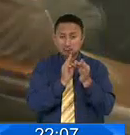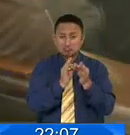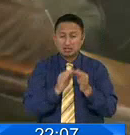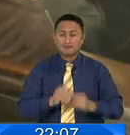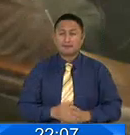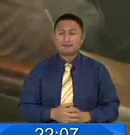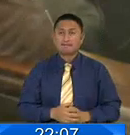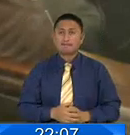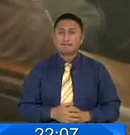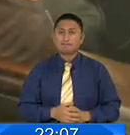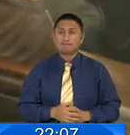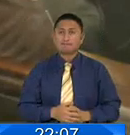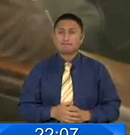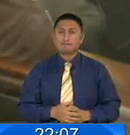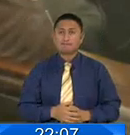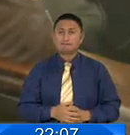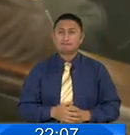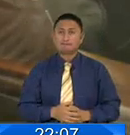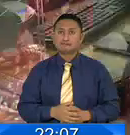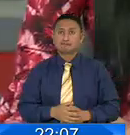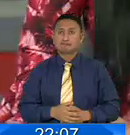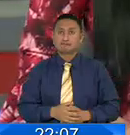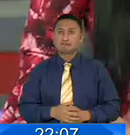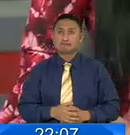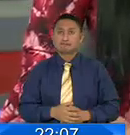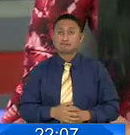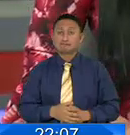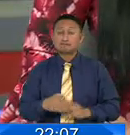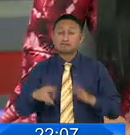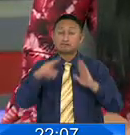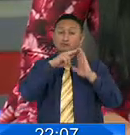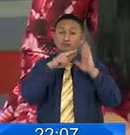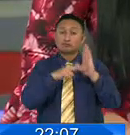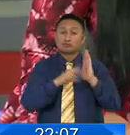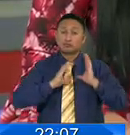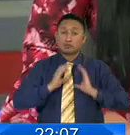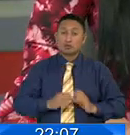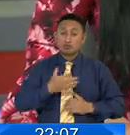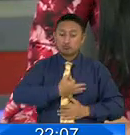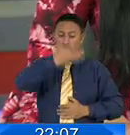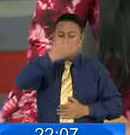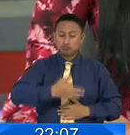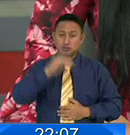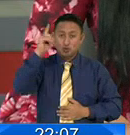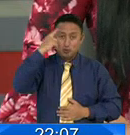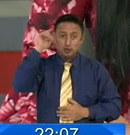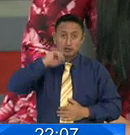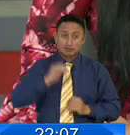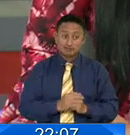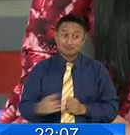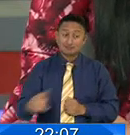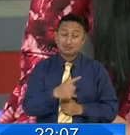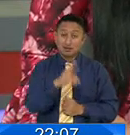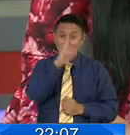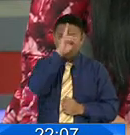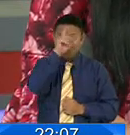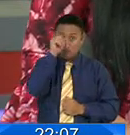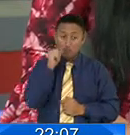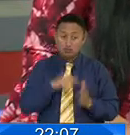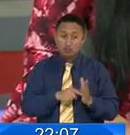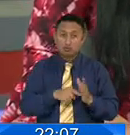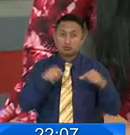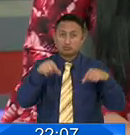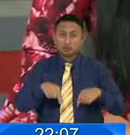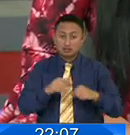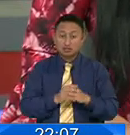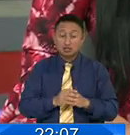informó Héctor Romero. Las normas de comportamiento ético gubernamental evitarán acciones como el nepotismo y el